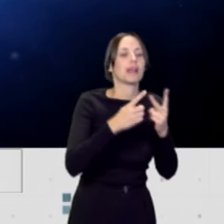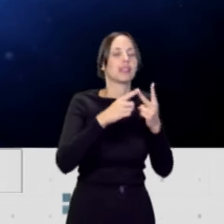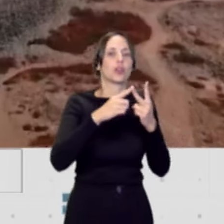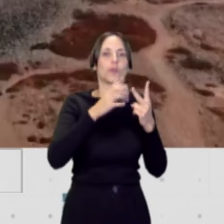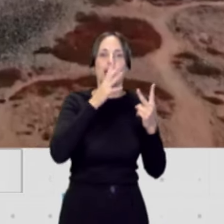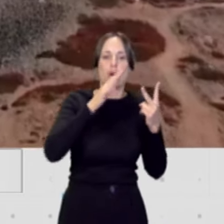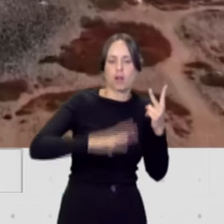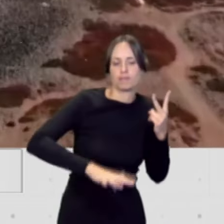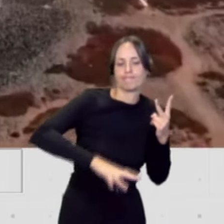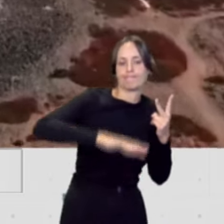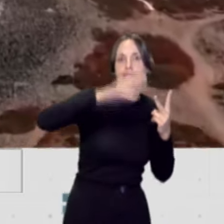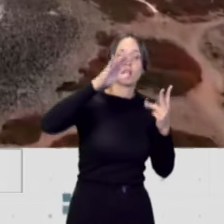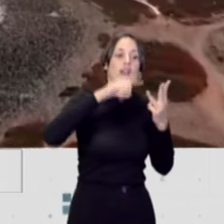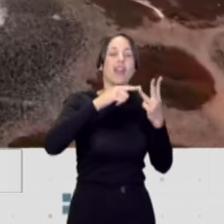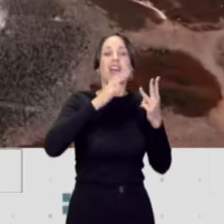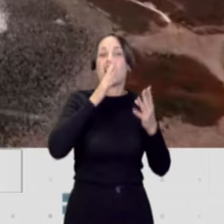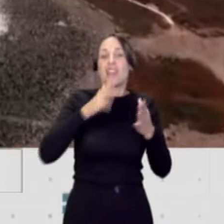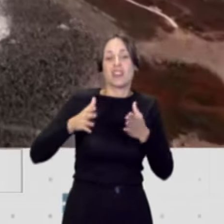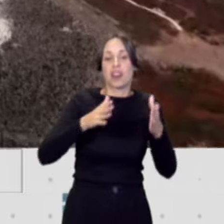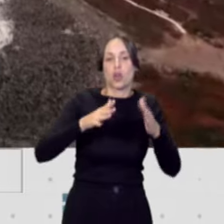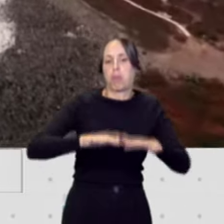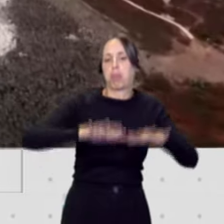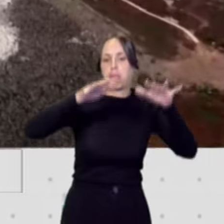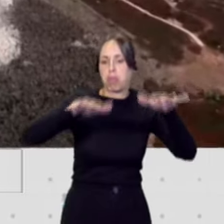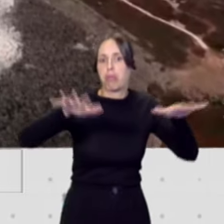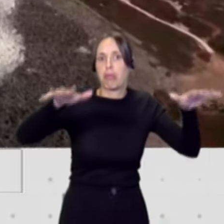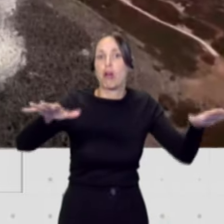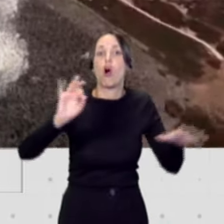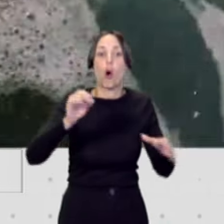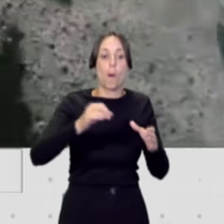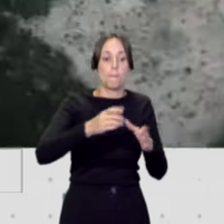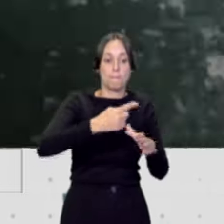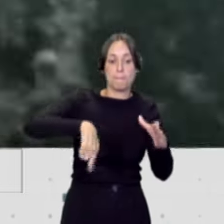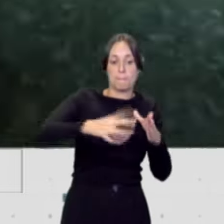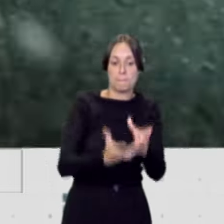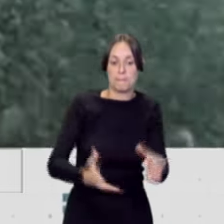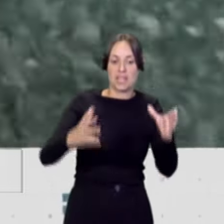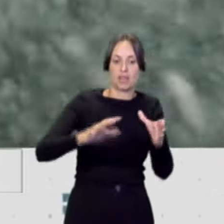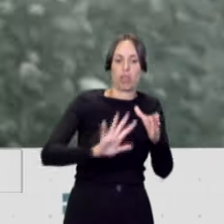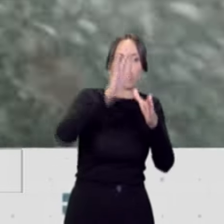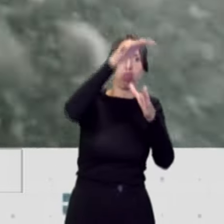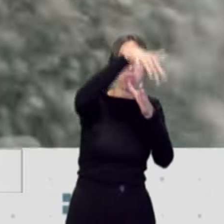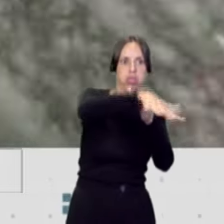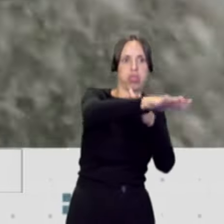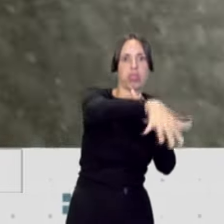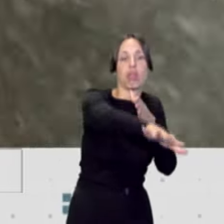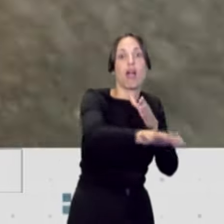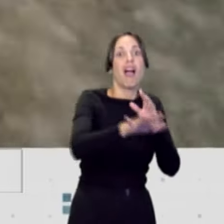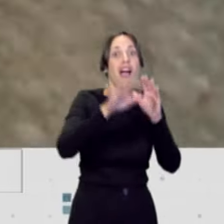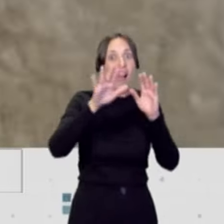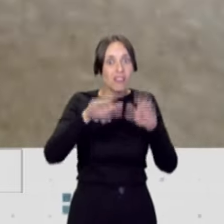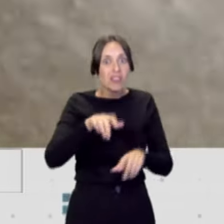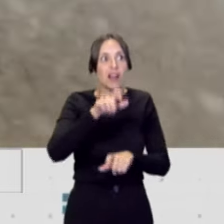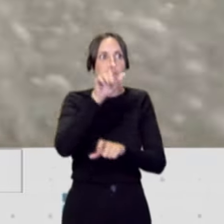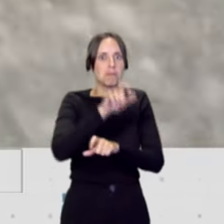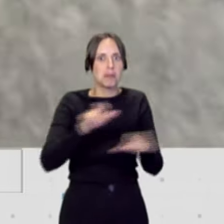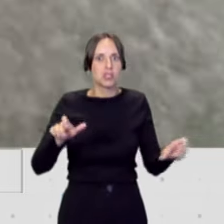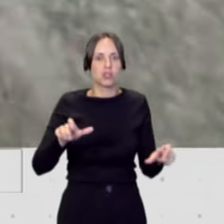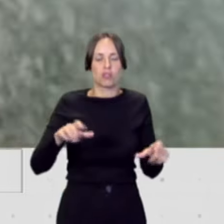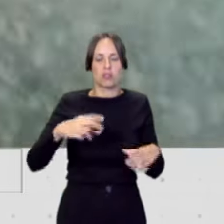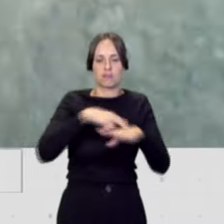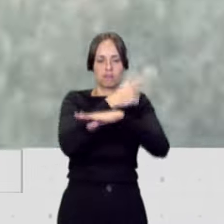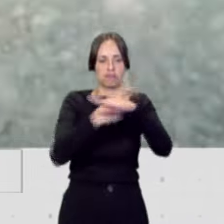salidas de ríos, desbordes de presas, roturas, se está incrementando de forma exponencial el número de muertes por ahogamiento. Y asimismo lo